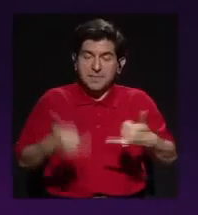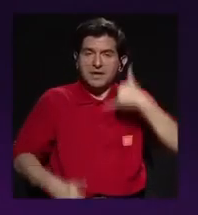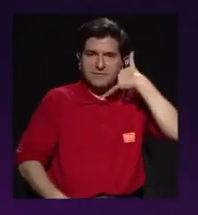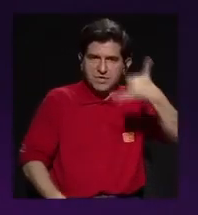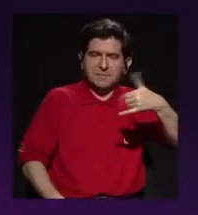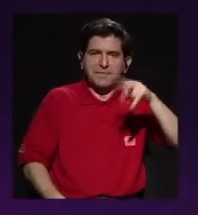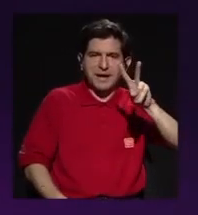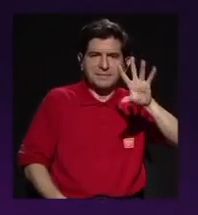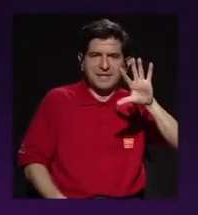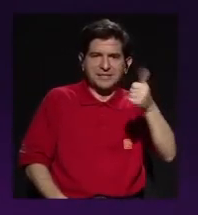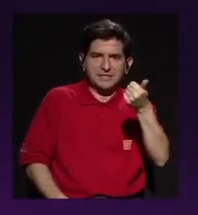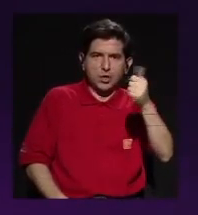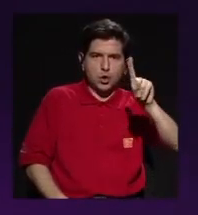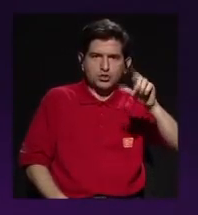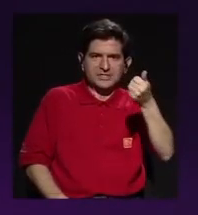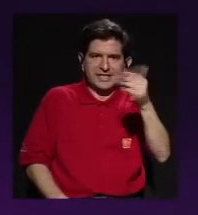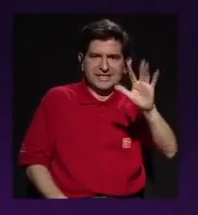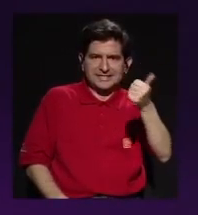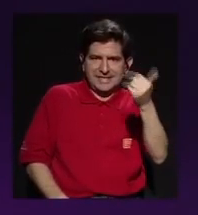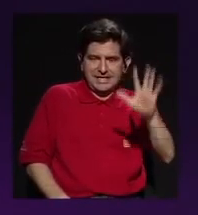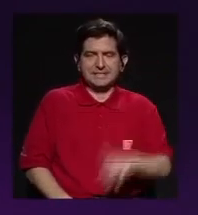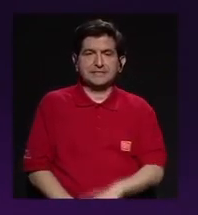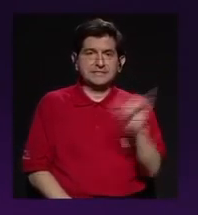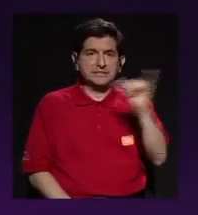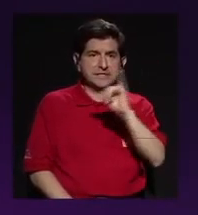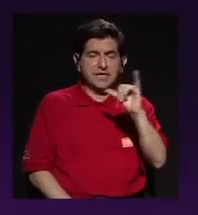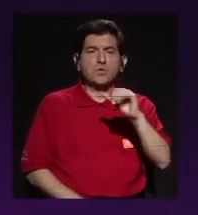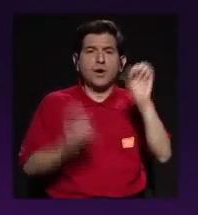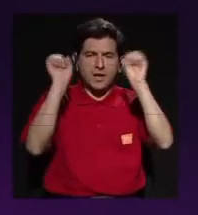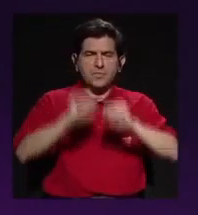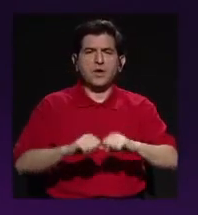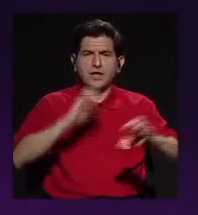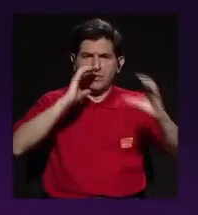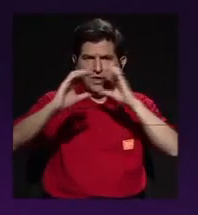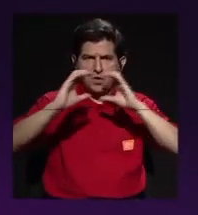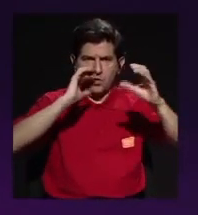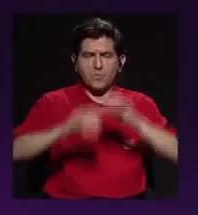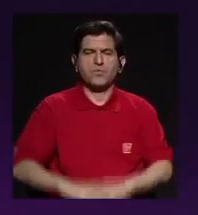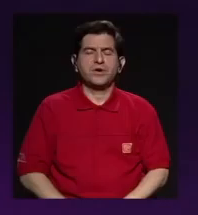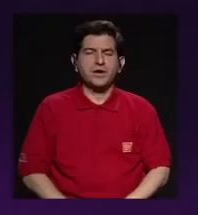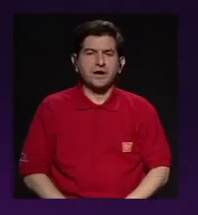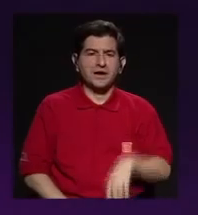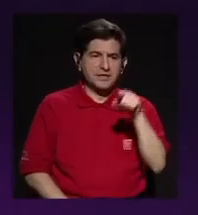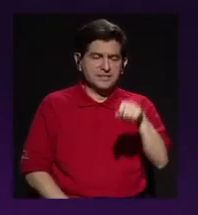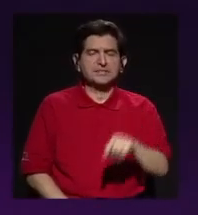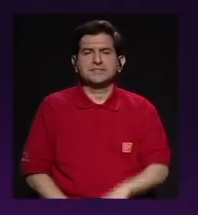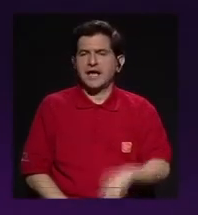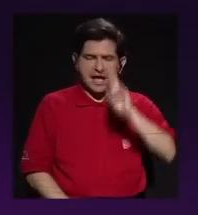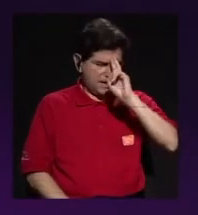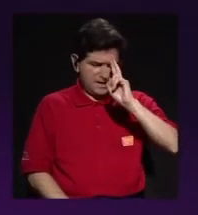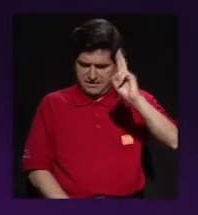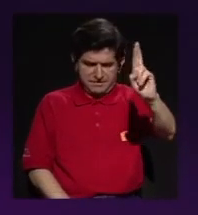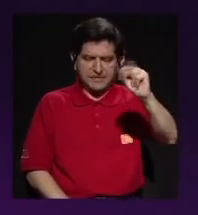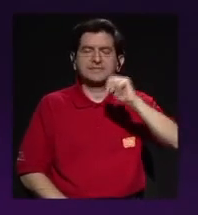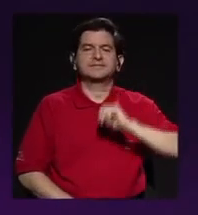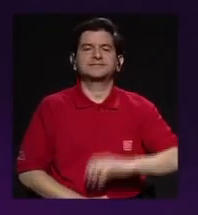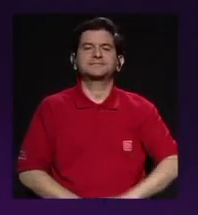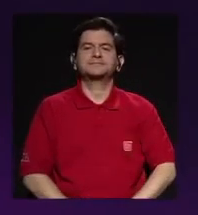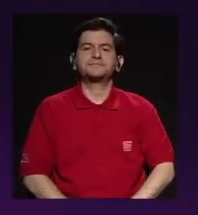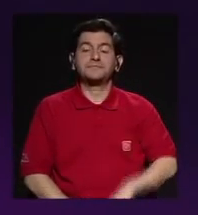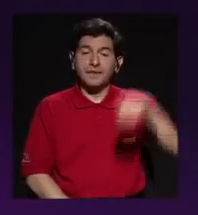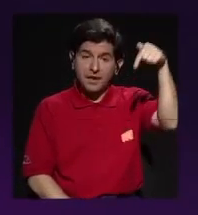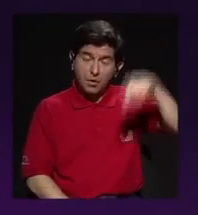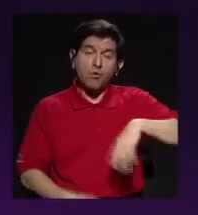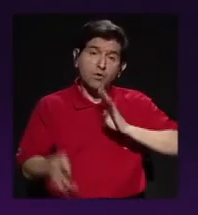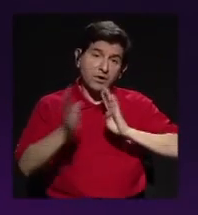llamar al 2511 1515 y también nos va a poder escribir a nuestra página de Irreverencias. Hoy